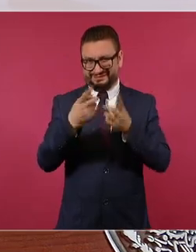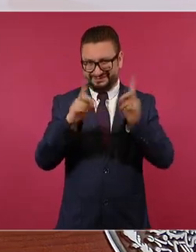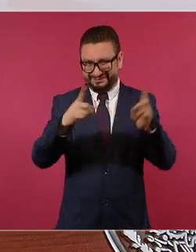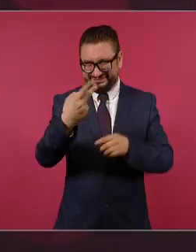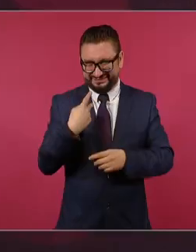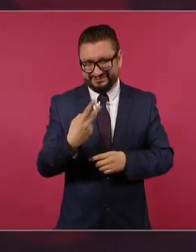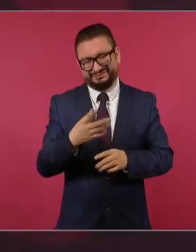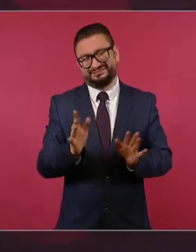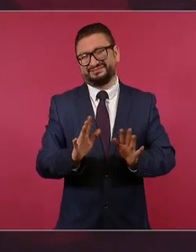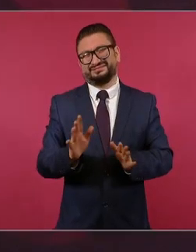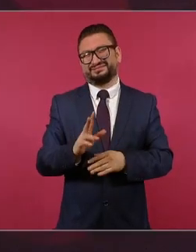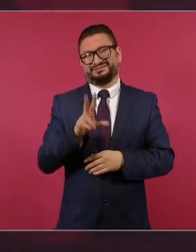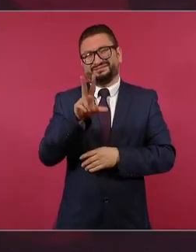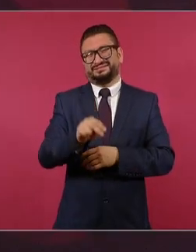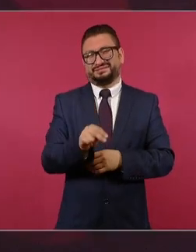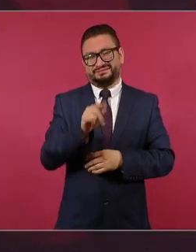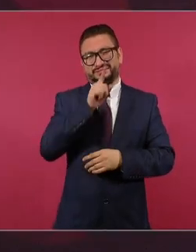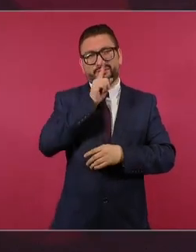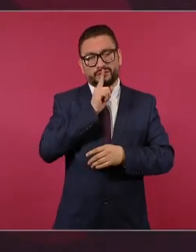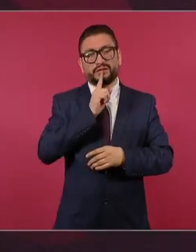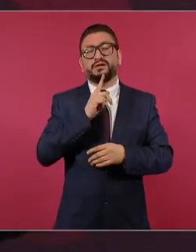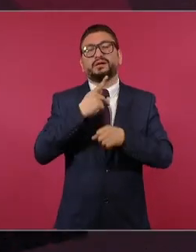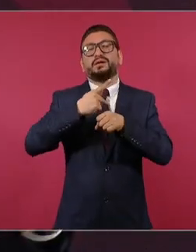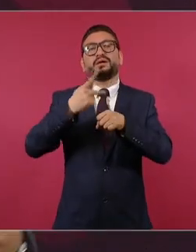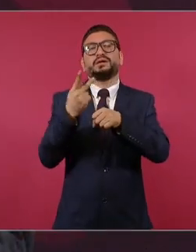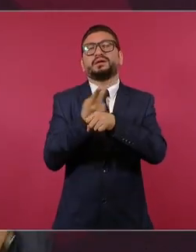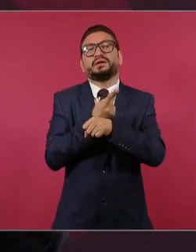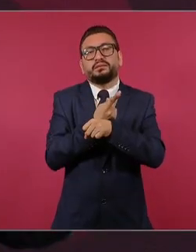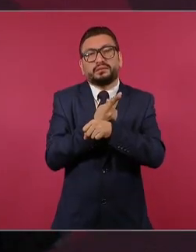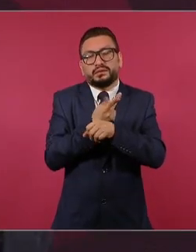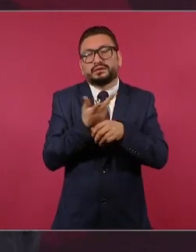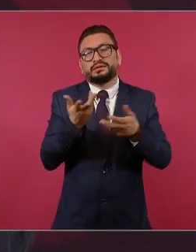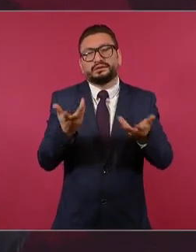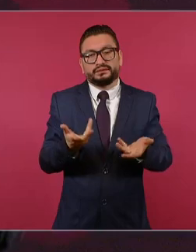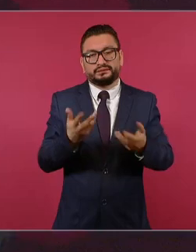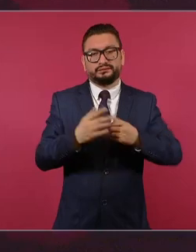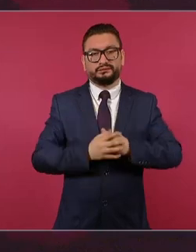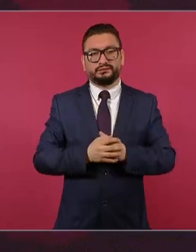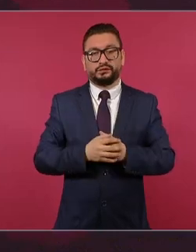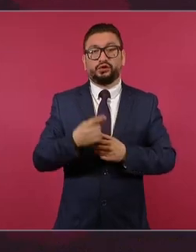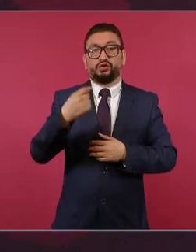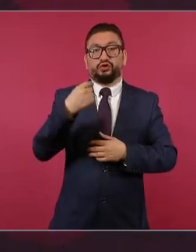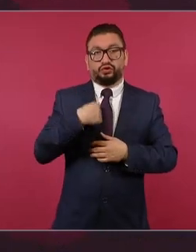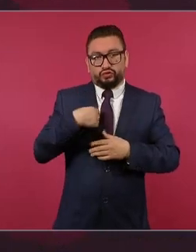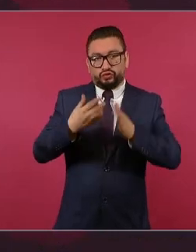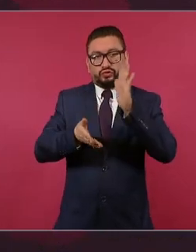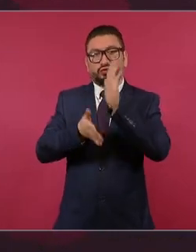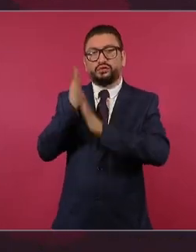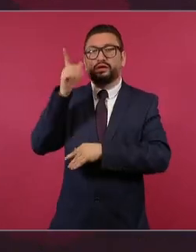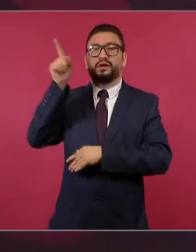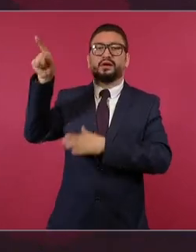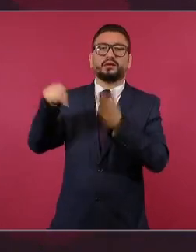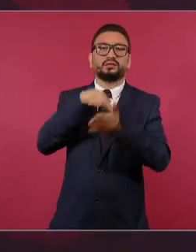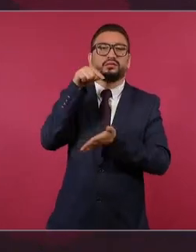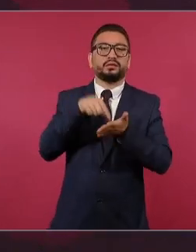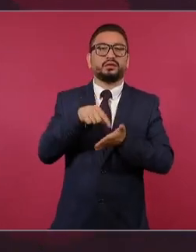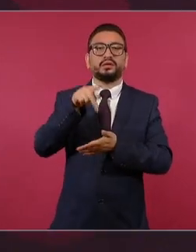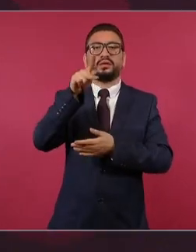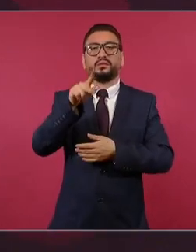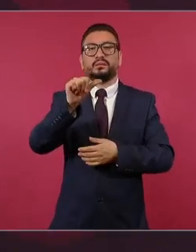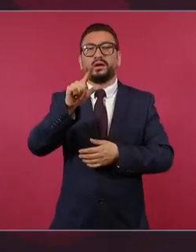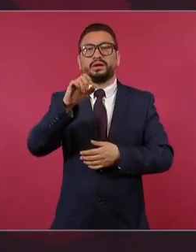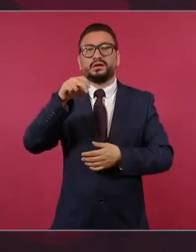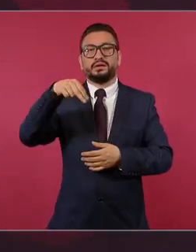cierto. Lo que pasa, pues, es que yo me voy a Palenque, Jesús